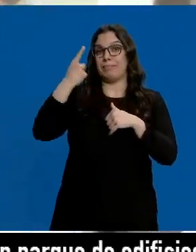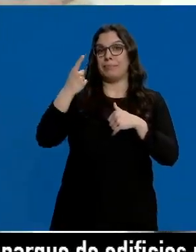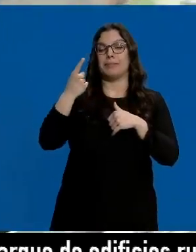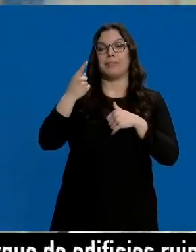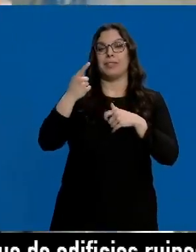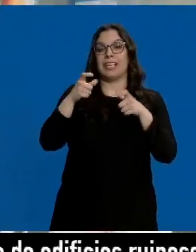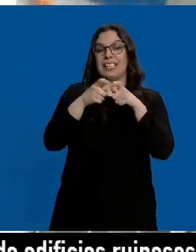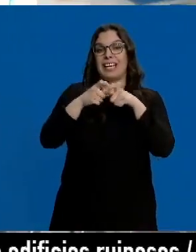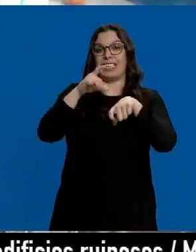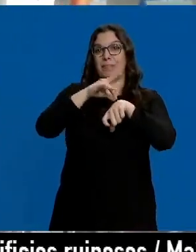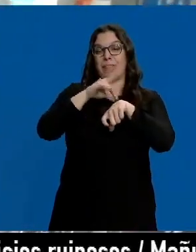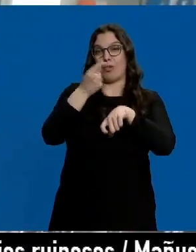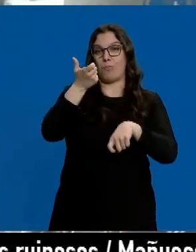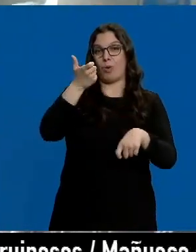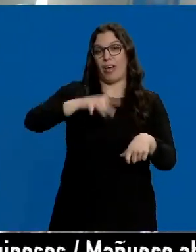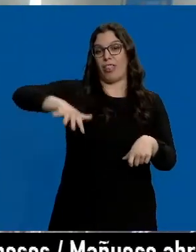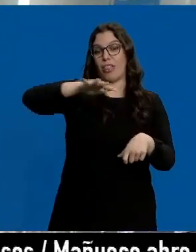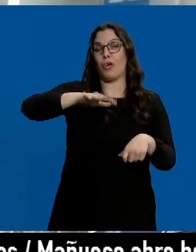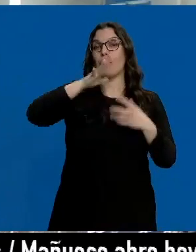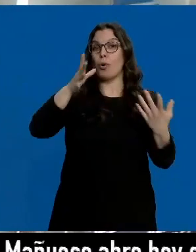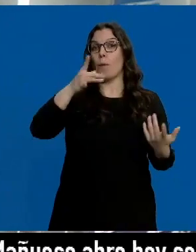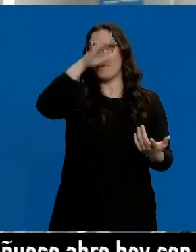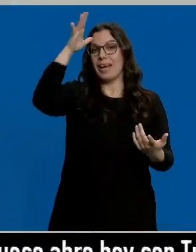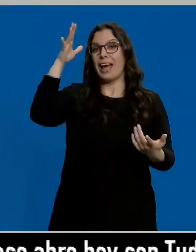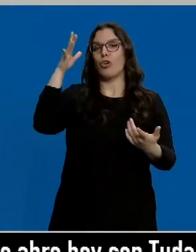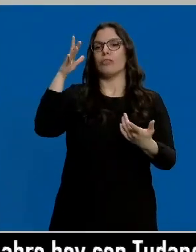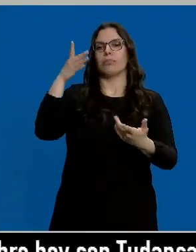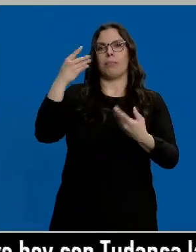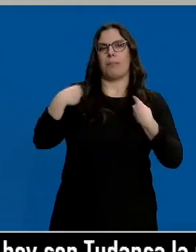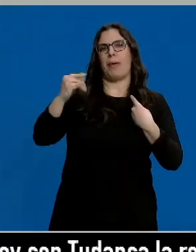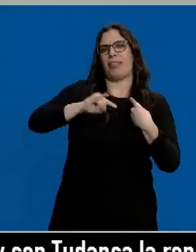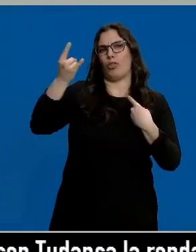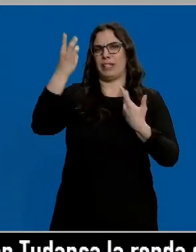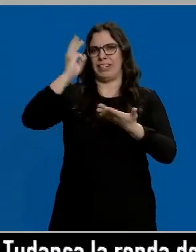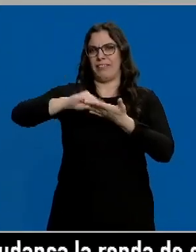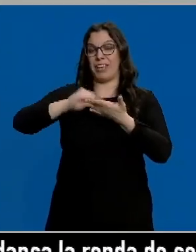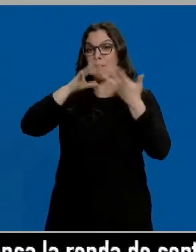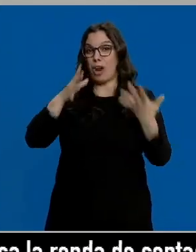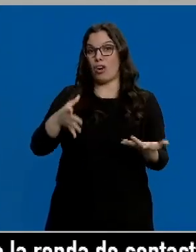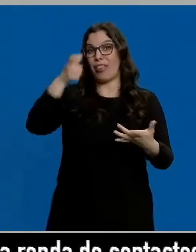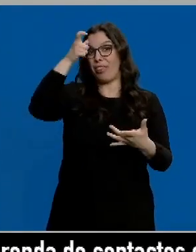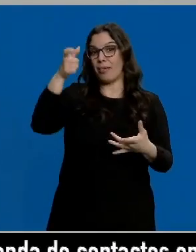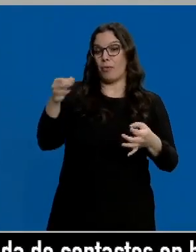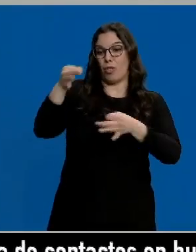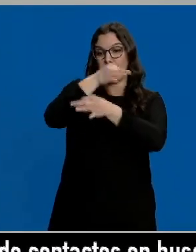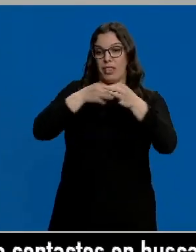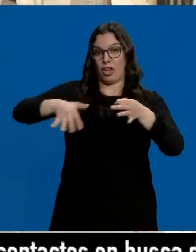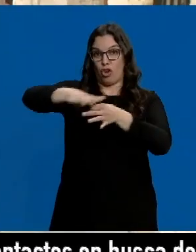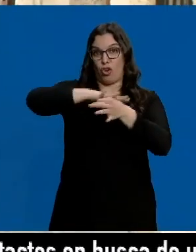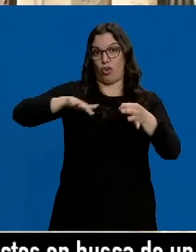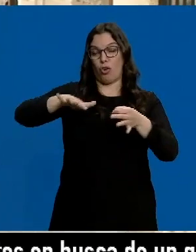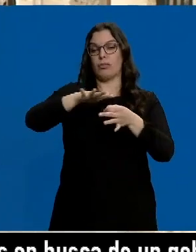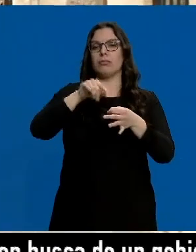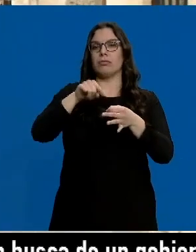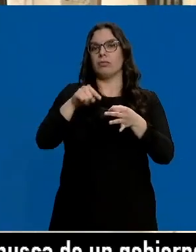número de tarjetas sanitarias, porque aunque en verano la población se triplica, ahora entre los 5 municipios que conforman la zona básica